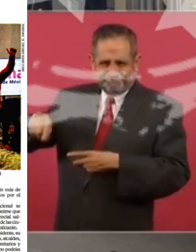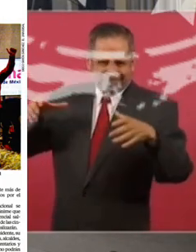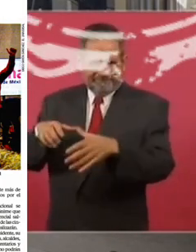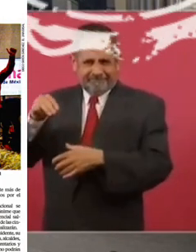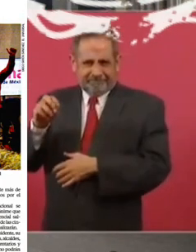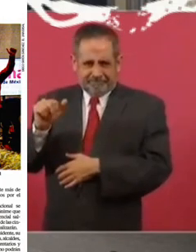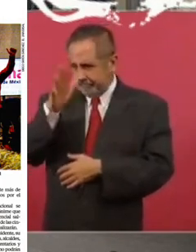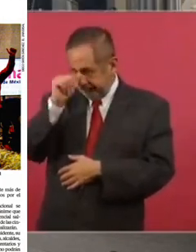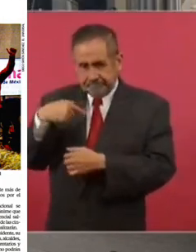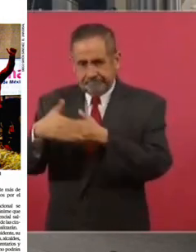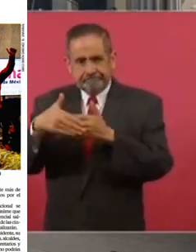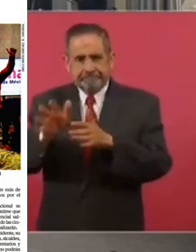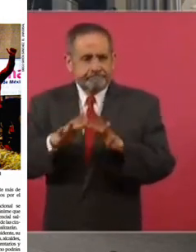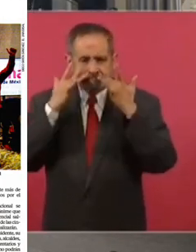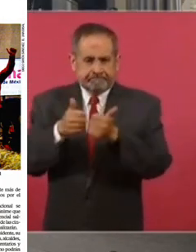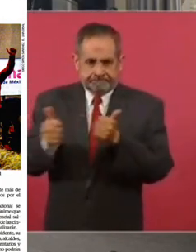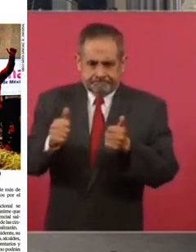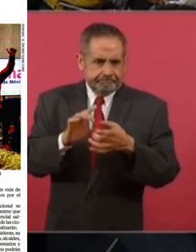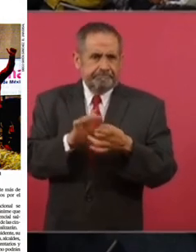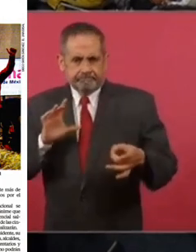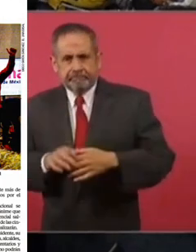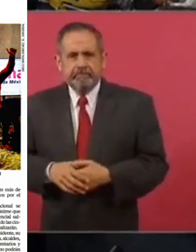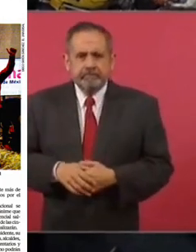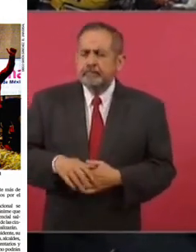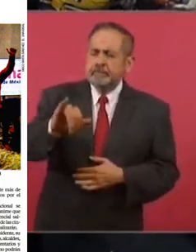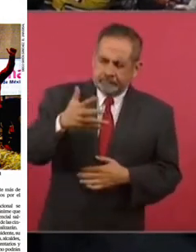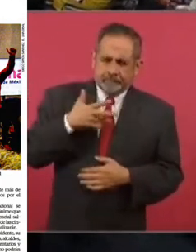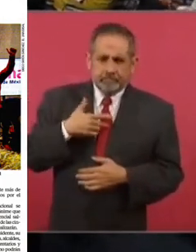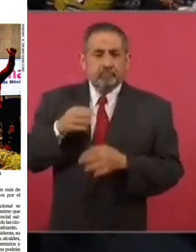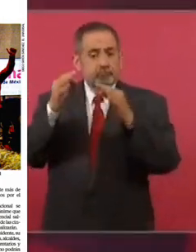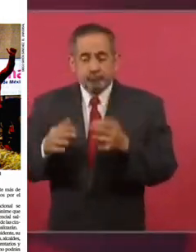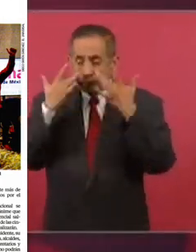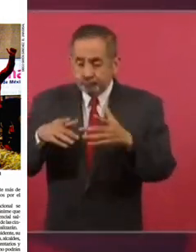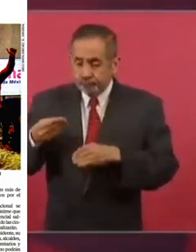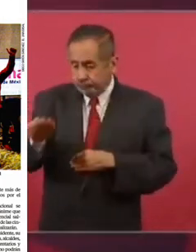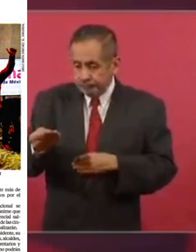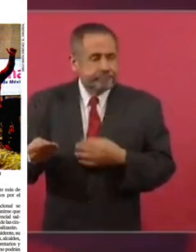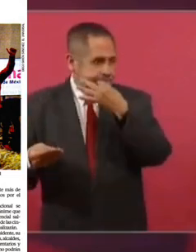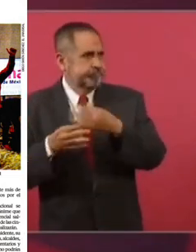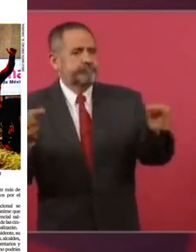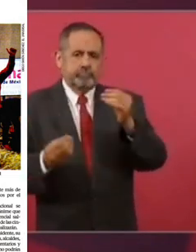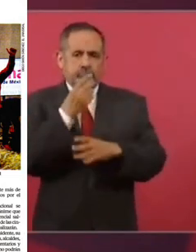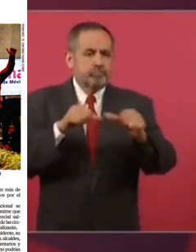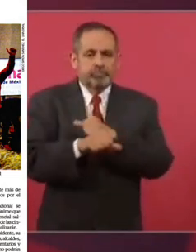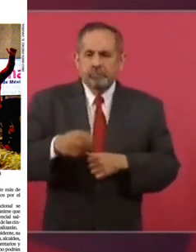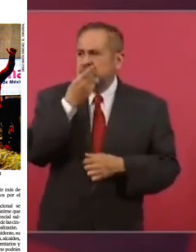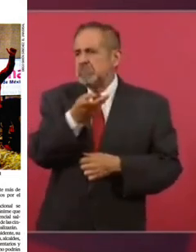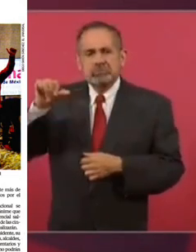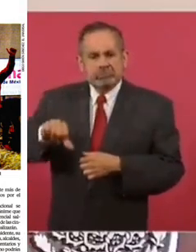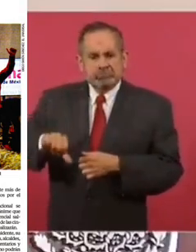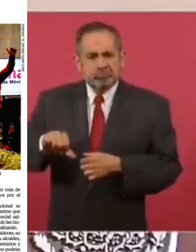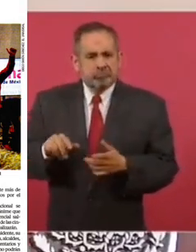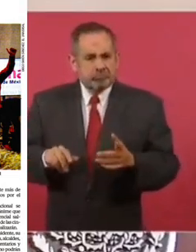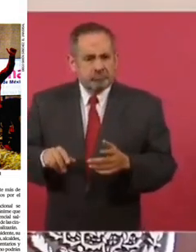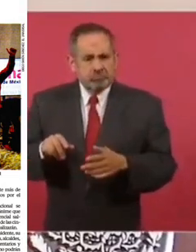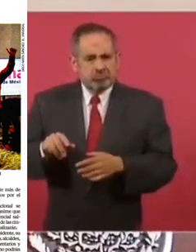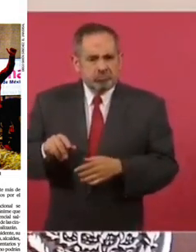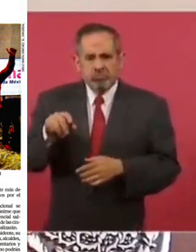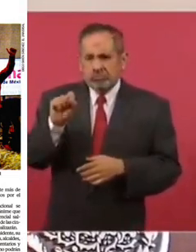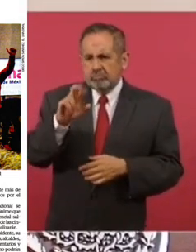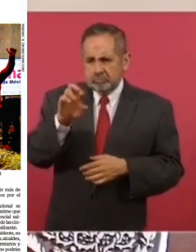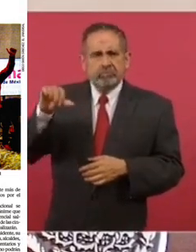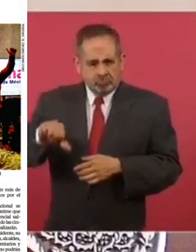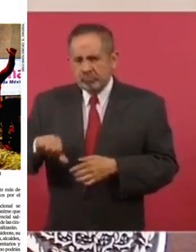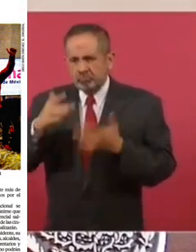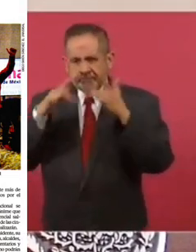en el Consejo Nacional de Morena es ya la separación del cargo de estos aspirantes. Sí, cuando ya se presenten formalmente las renuncias, se ha anunciado que hoy... corre la de la Secretaría de Relaciones